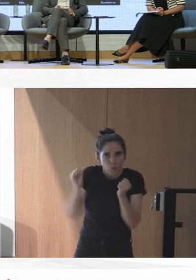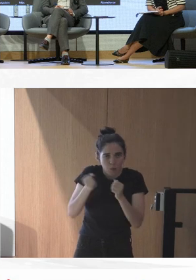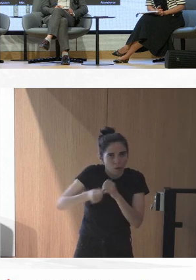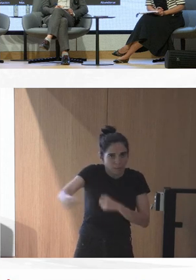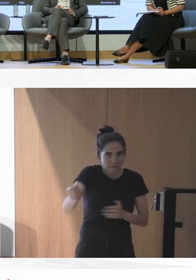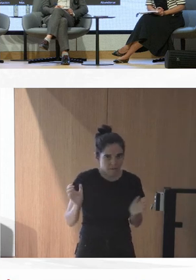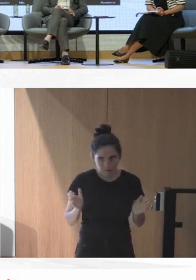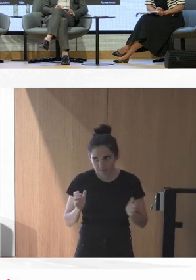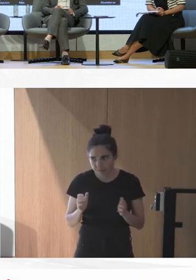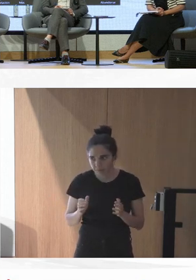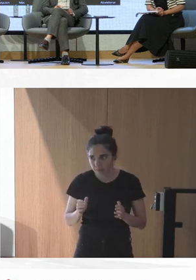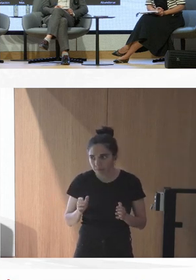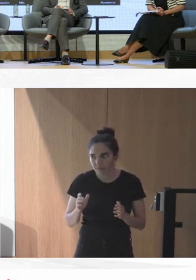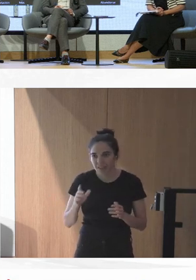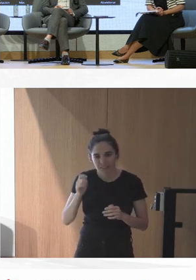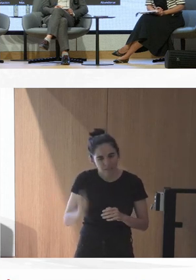Y suele ser indefinido.